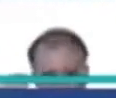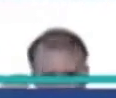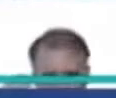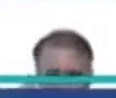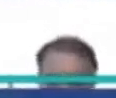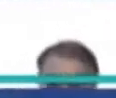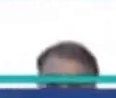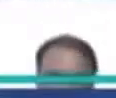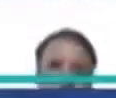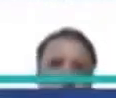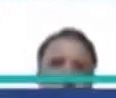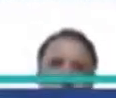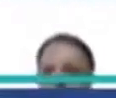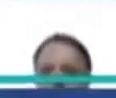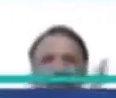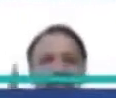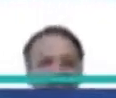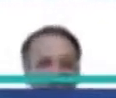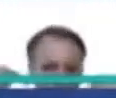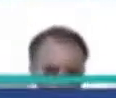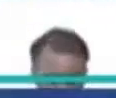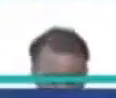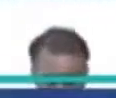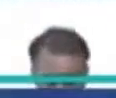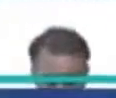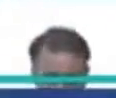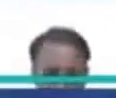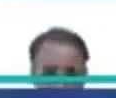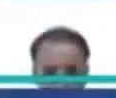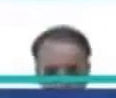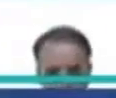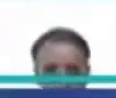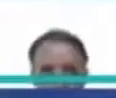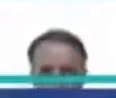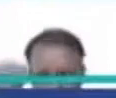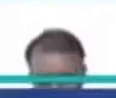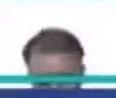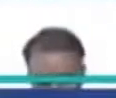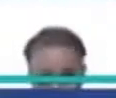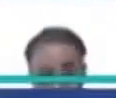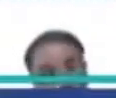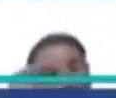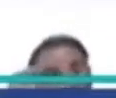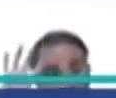una nueva etapa institucional en la política argentina. Creo